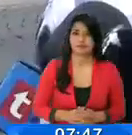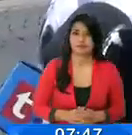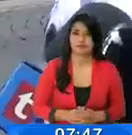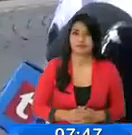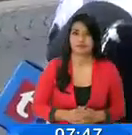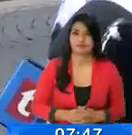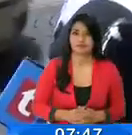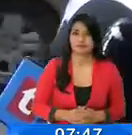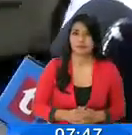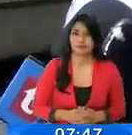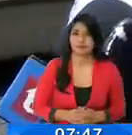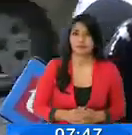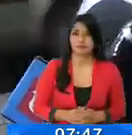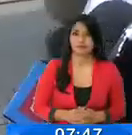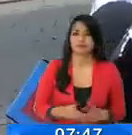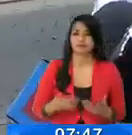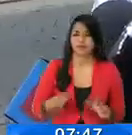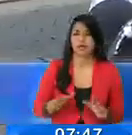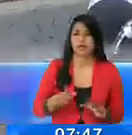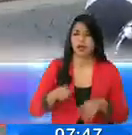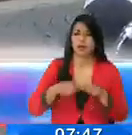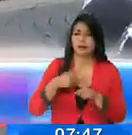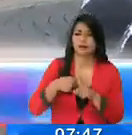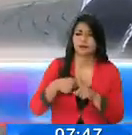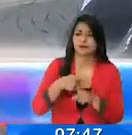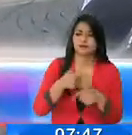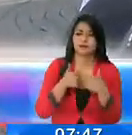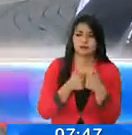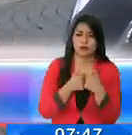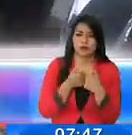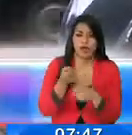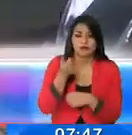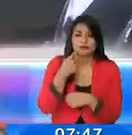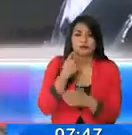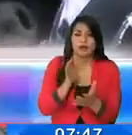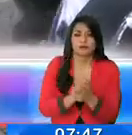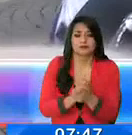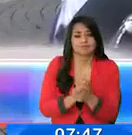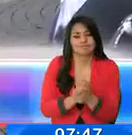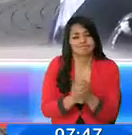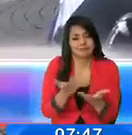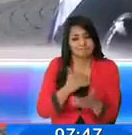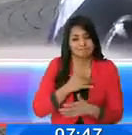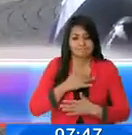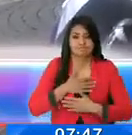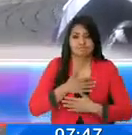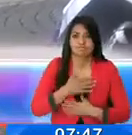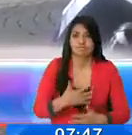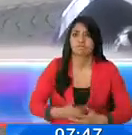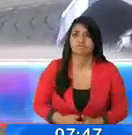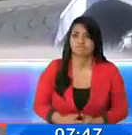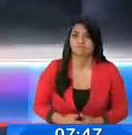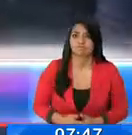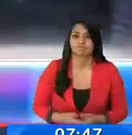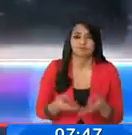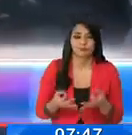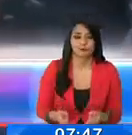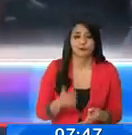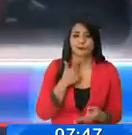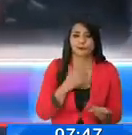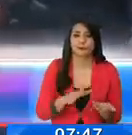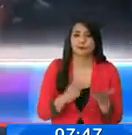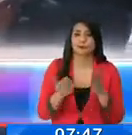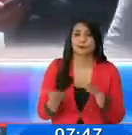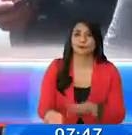Tenía ya como unos meses, estaban a punto de casarse y pasó eso. En medio